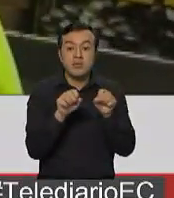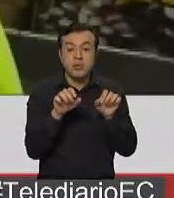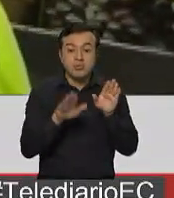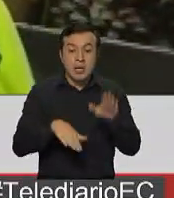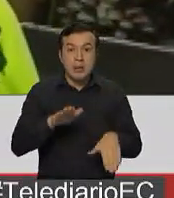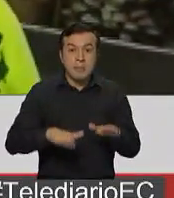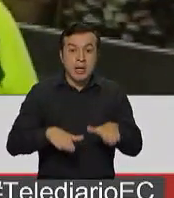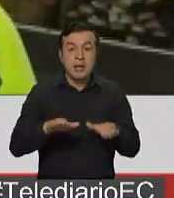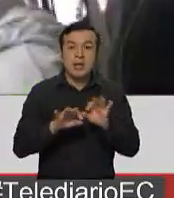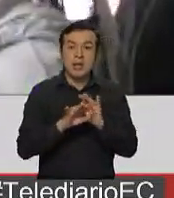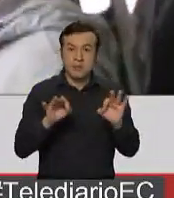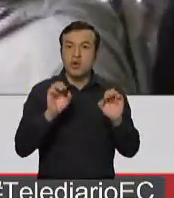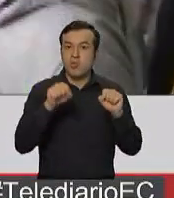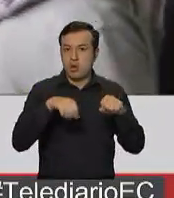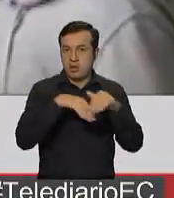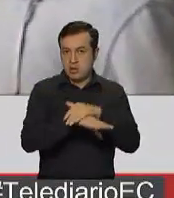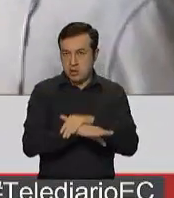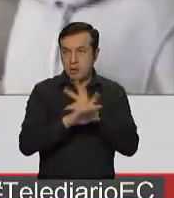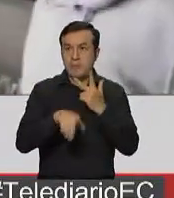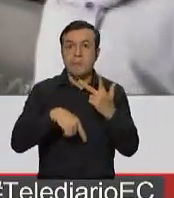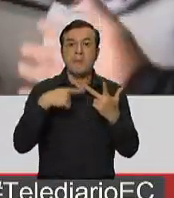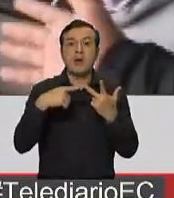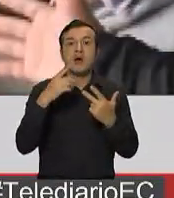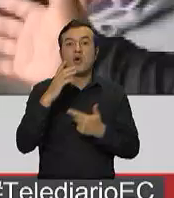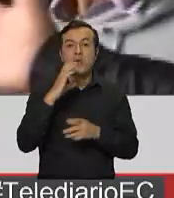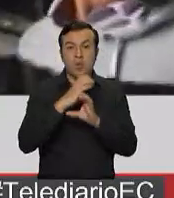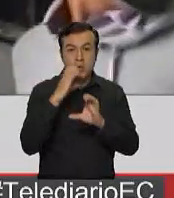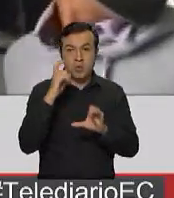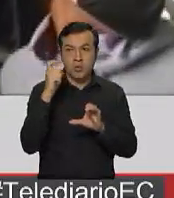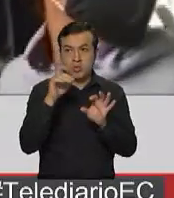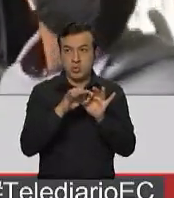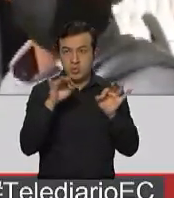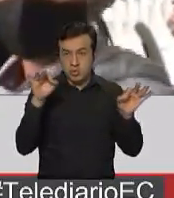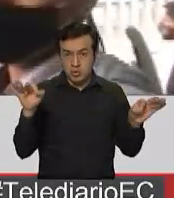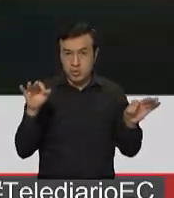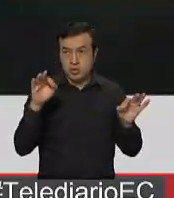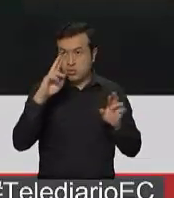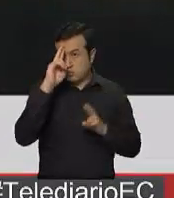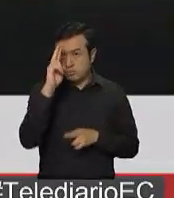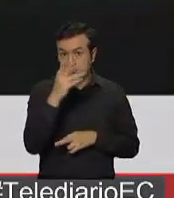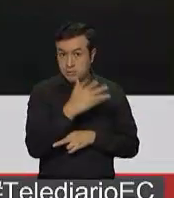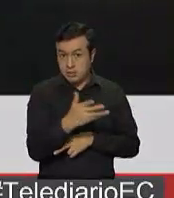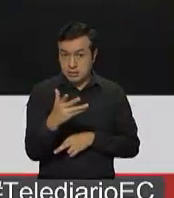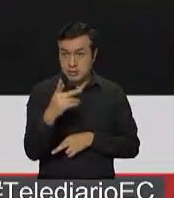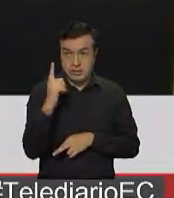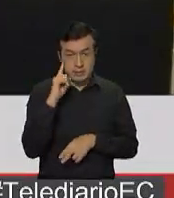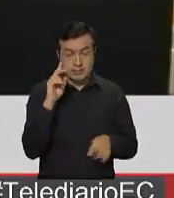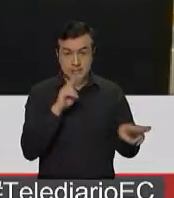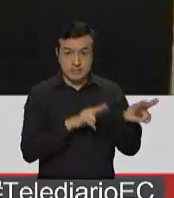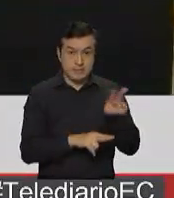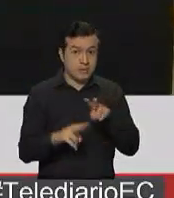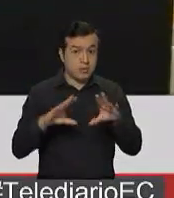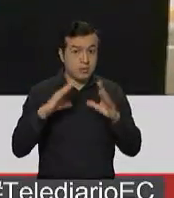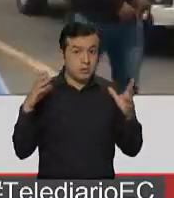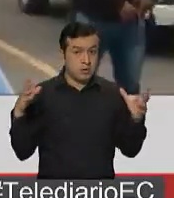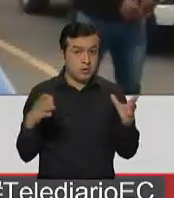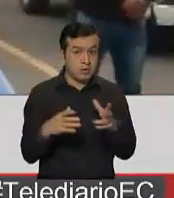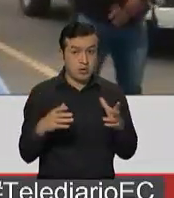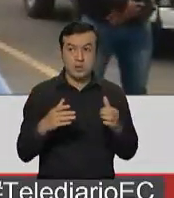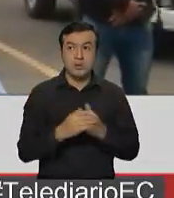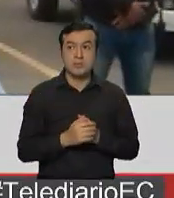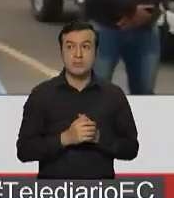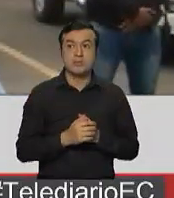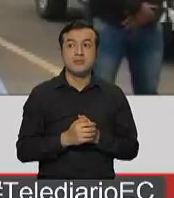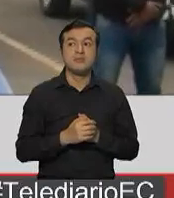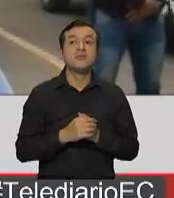mascarilla. Además, en los buses también se debe tomar distanciamiento. Que esto se cumpla es lo que velará la Comisión de Tránsito del Ecuador. La